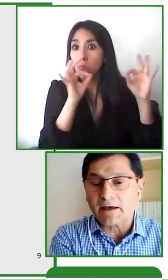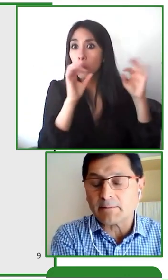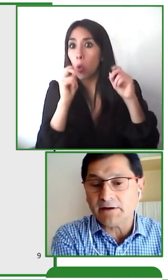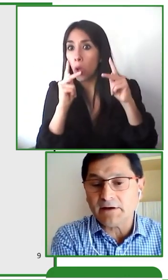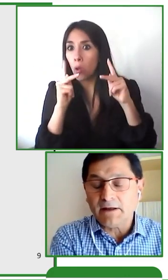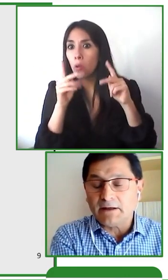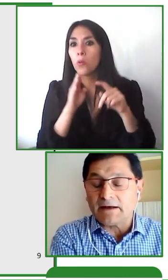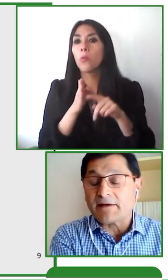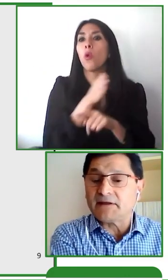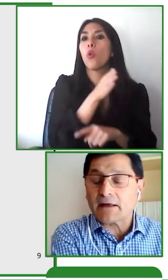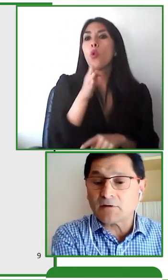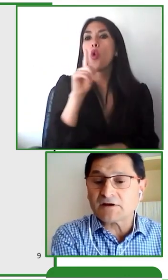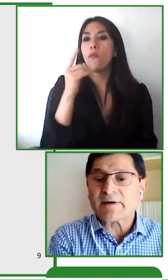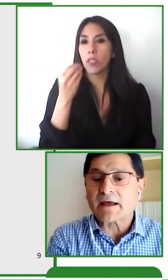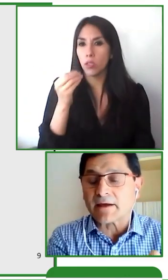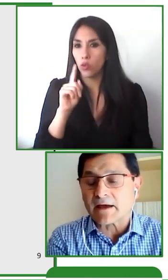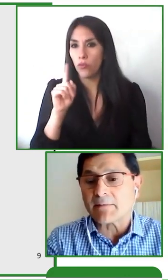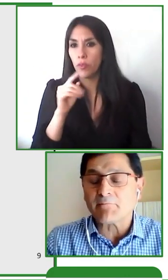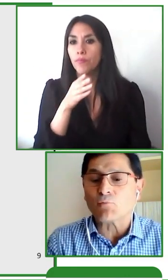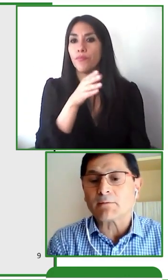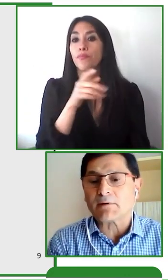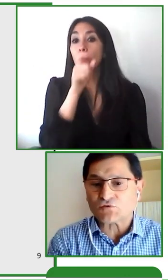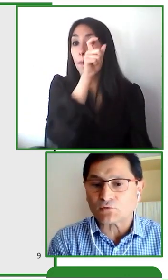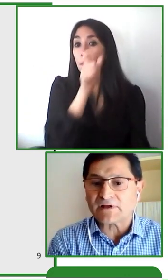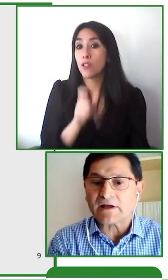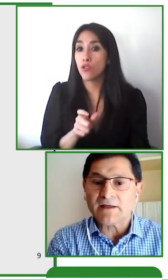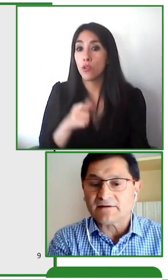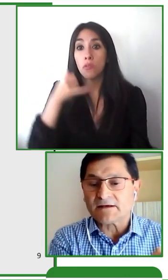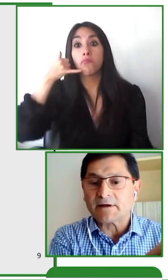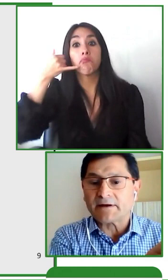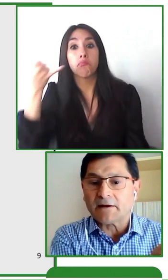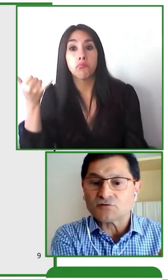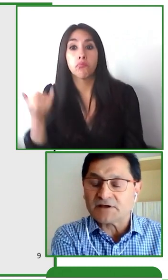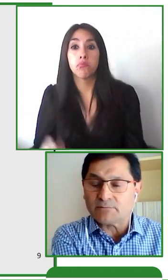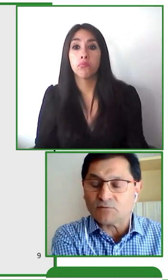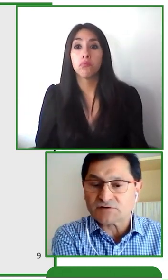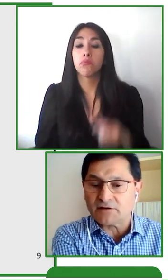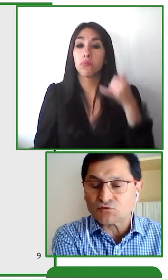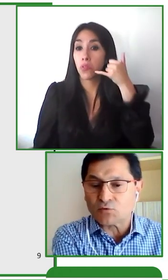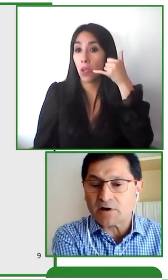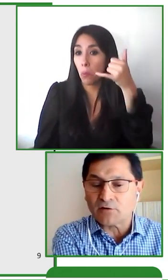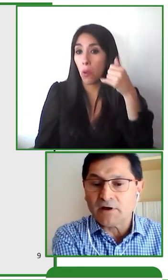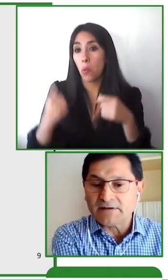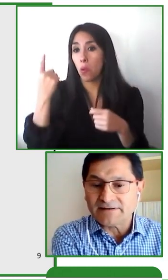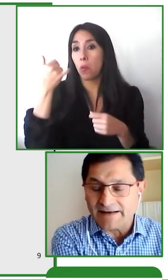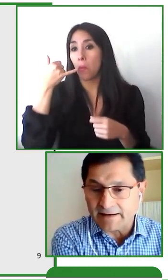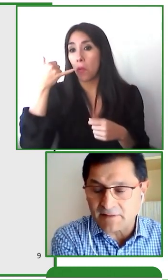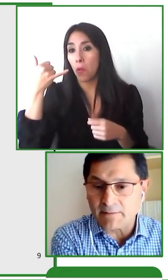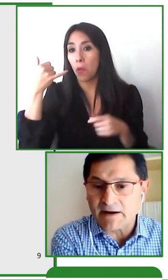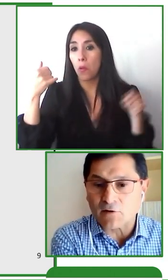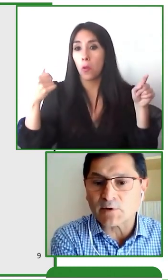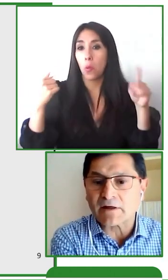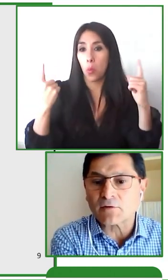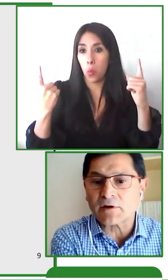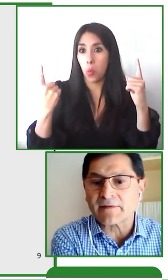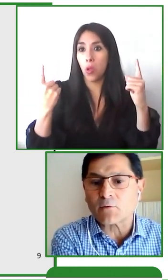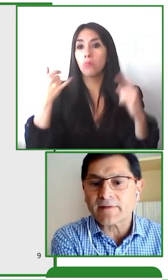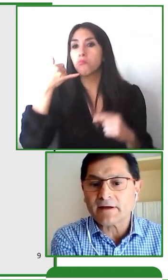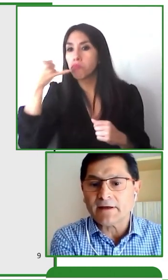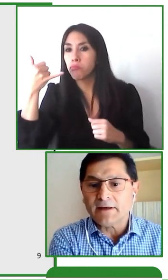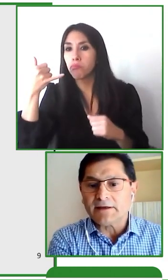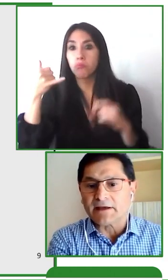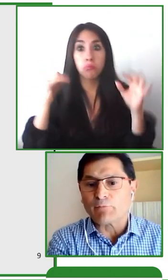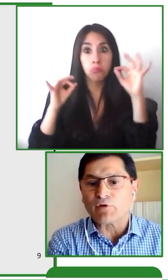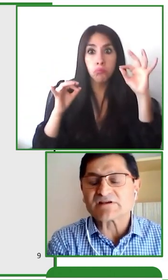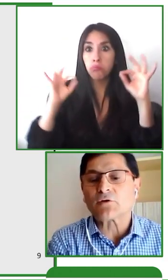y Benjamín y le da indicaciones para que Benjamín vuelva a su ruta. De esa manera conseguimos que el usuario le reciba la comunicación